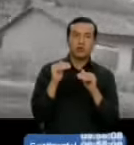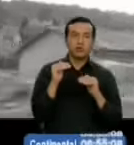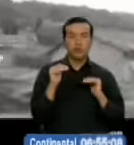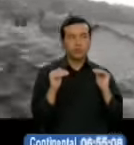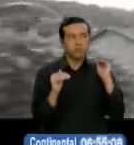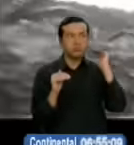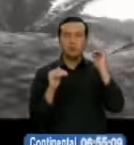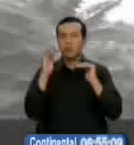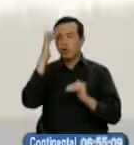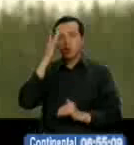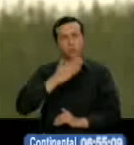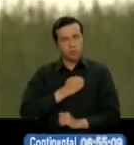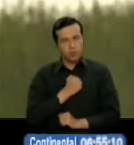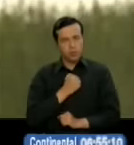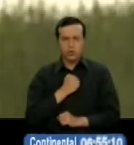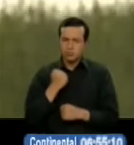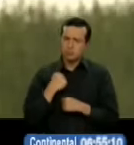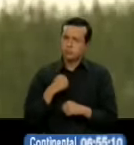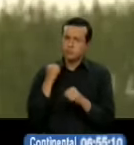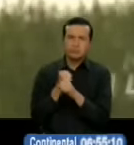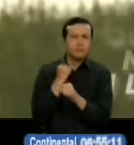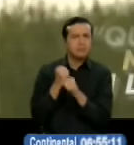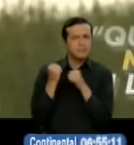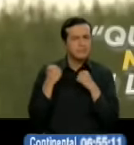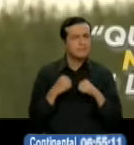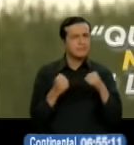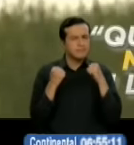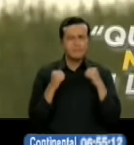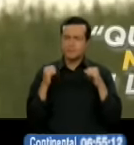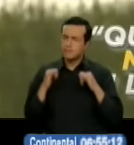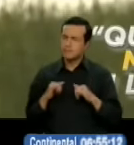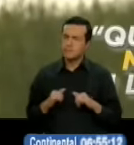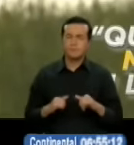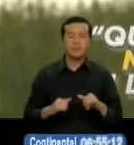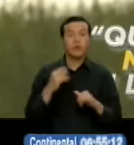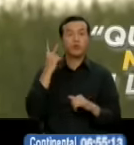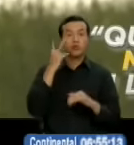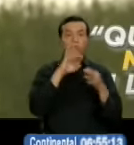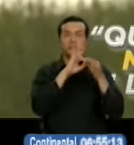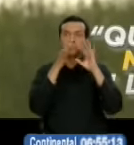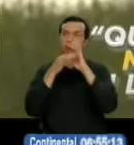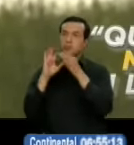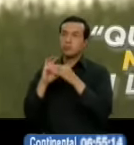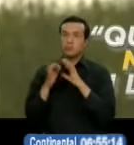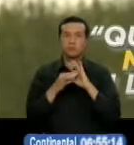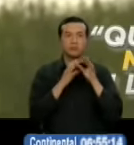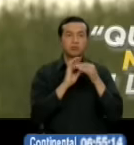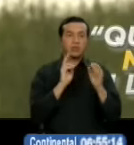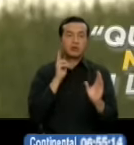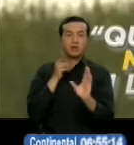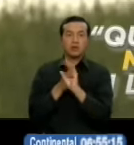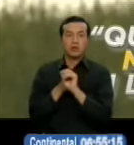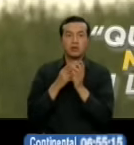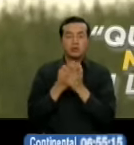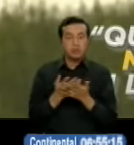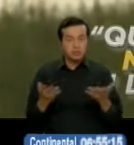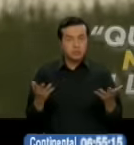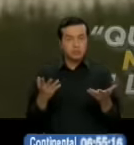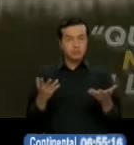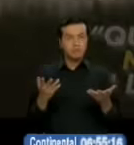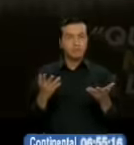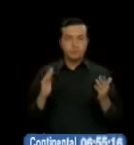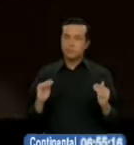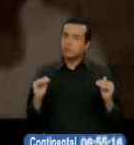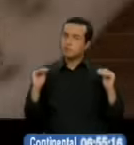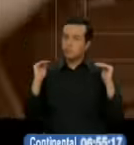es gracias a mi trabajo. El haber llegado a 2 Olimpiadas, creo que eso da mucho de